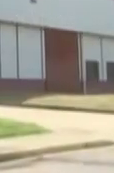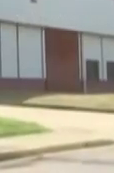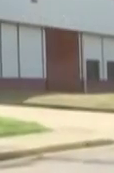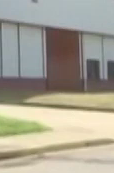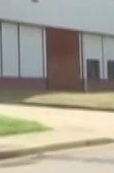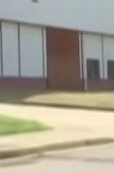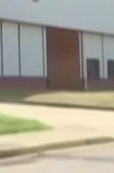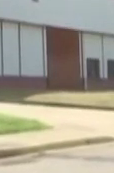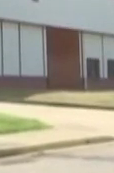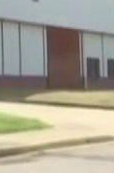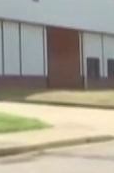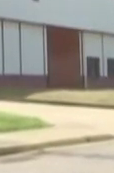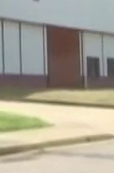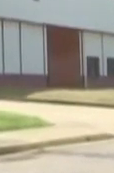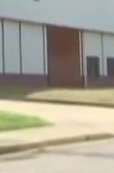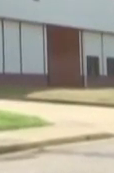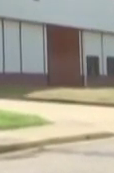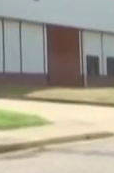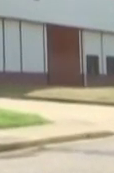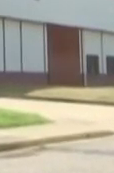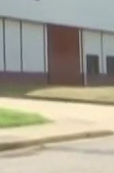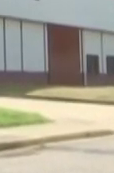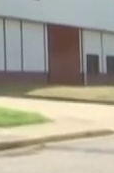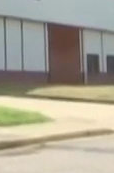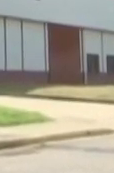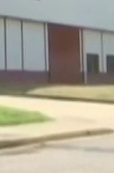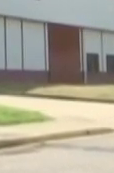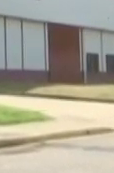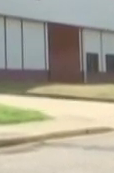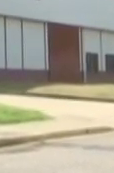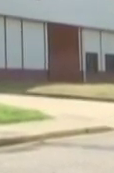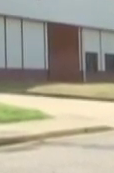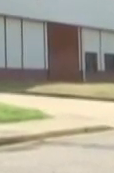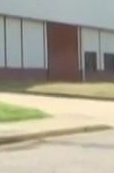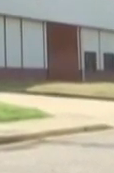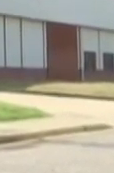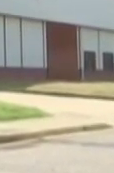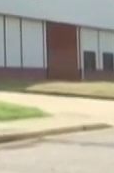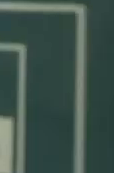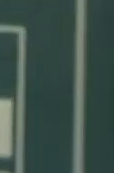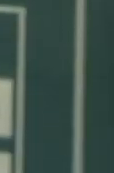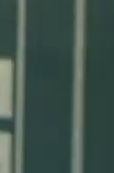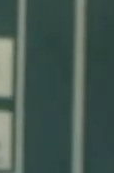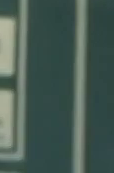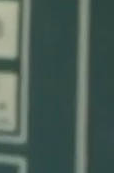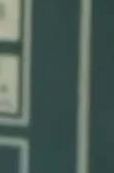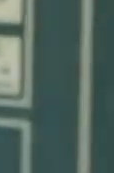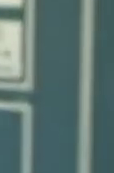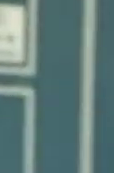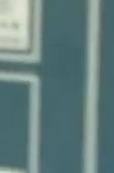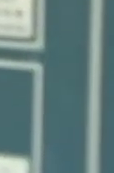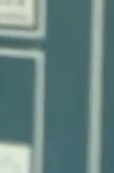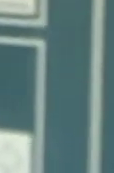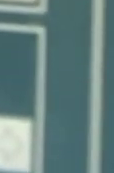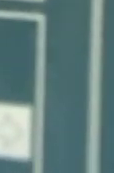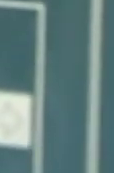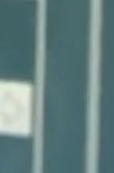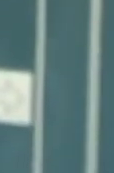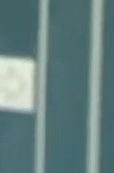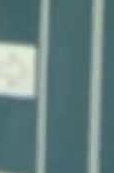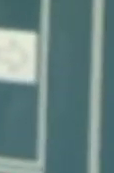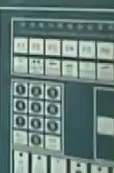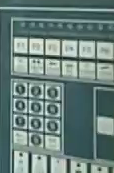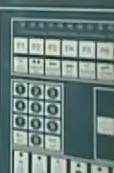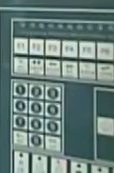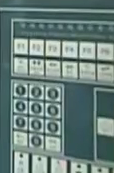Nos encontramos en el Complejo Industrial Procesador de Plástico Socialismo Tuyero, ubicado en Santa Teresa, en los valles del Tuy,